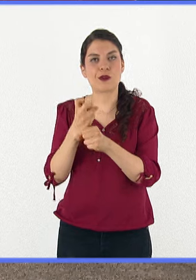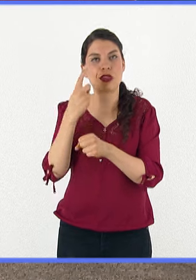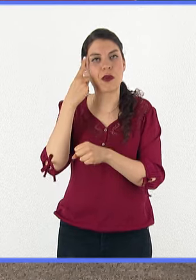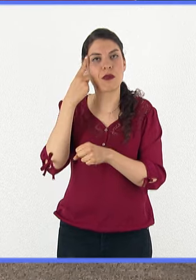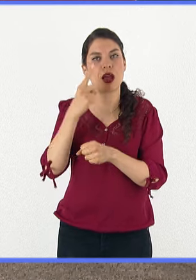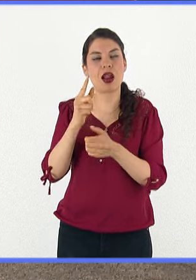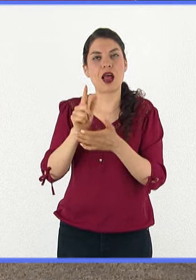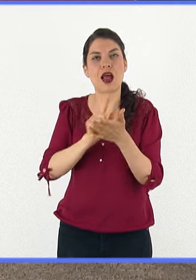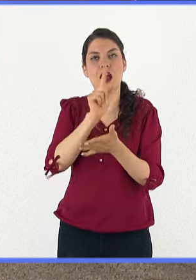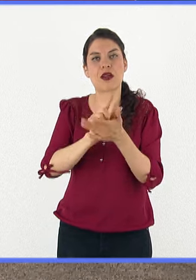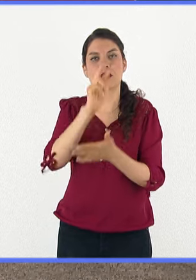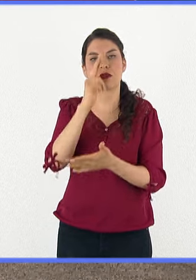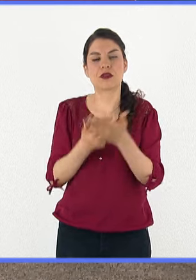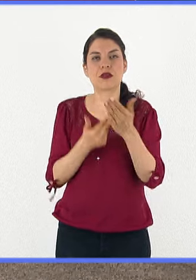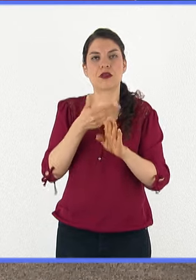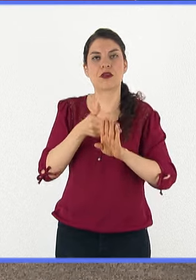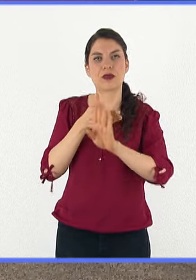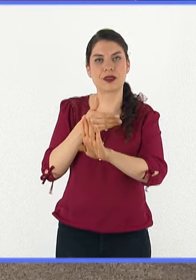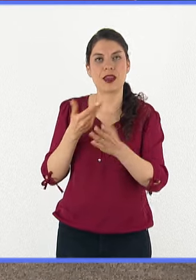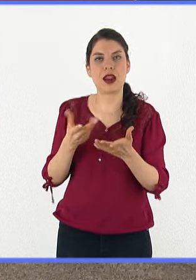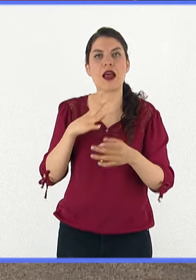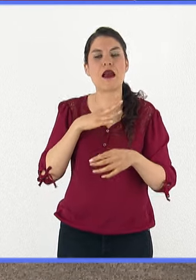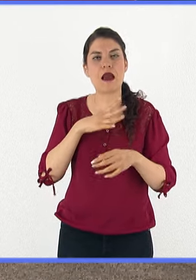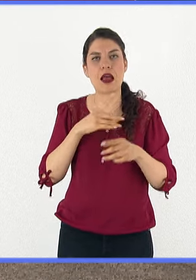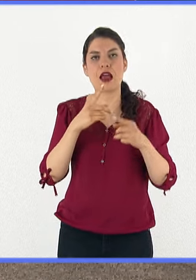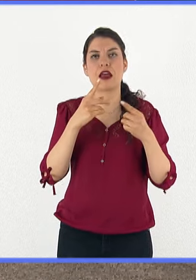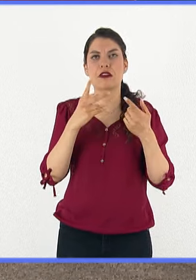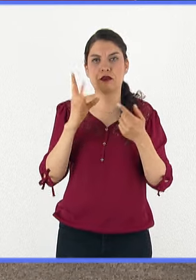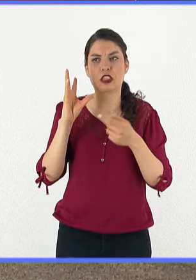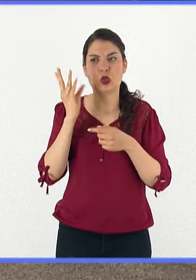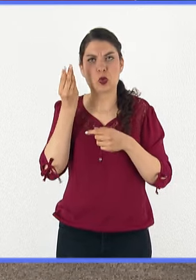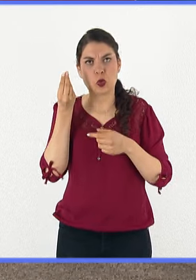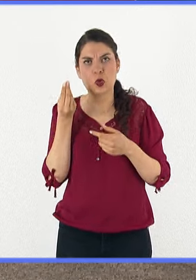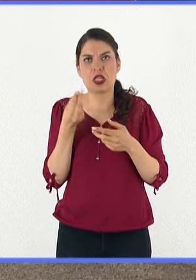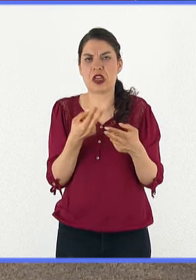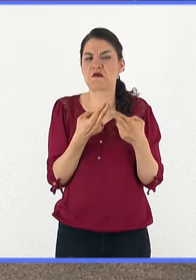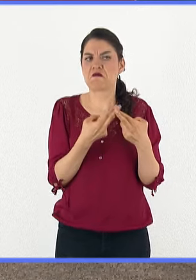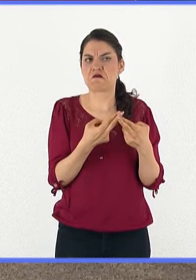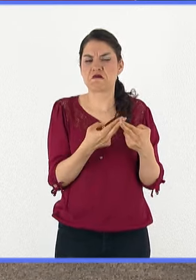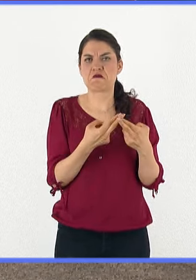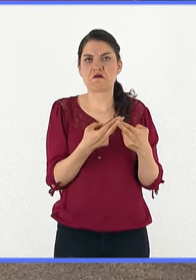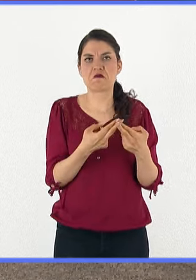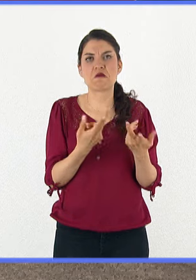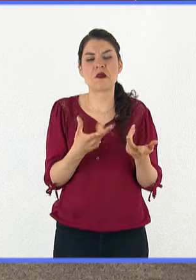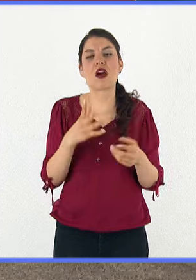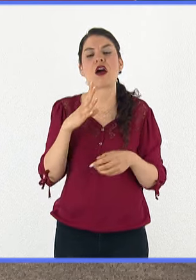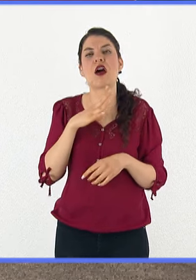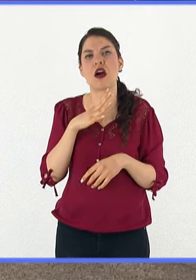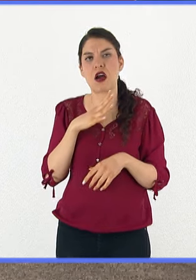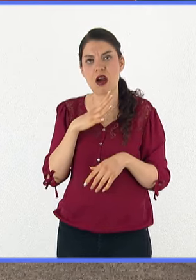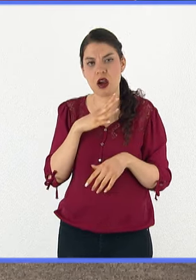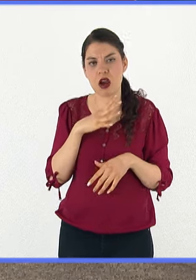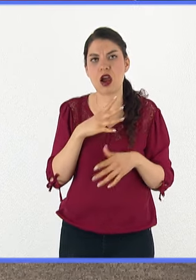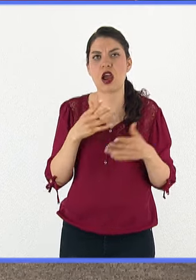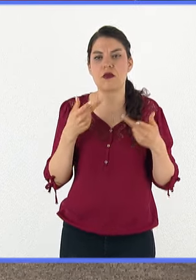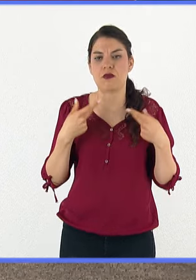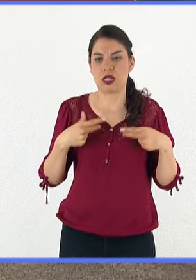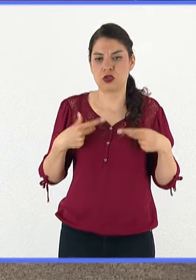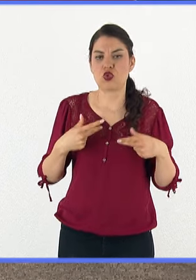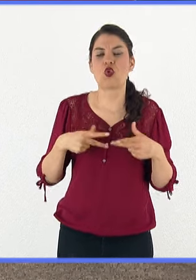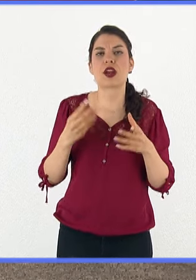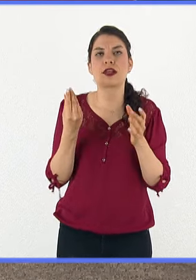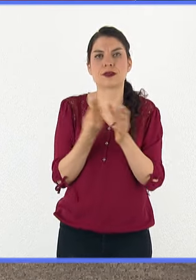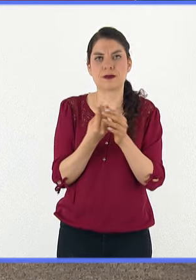delito lo cual me parece hay recursos tecnológicos suficientes me parece e la capacitación del factor humano también